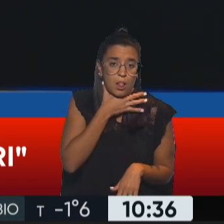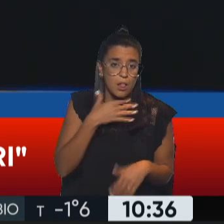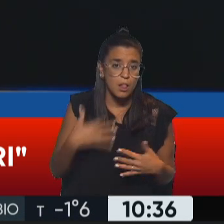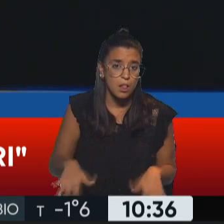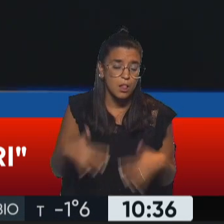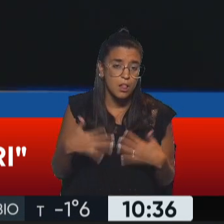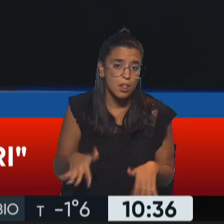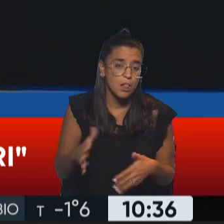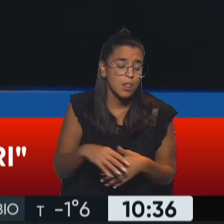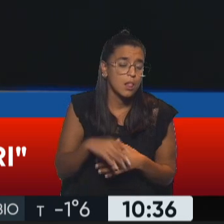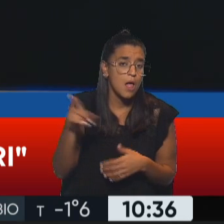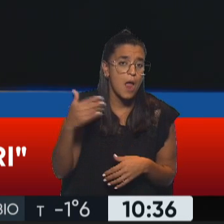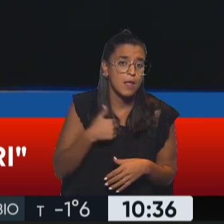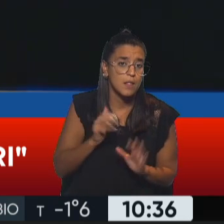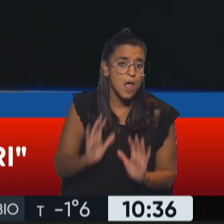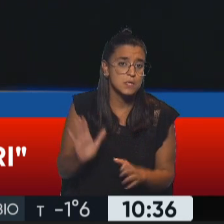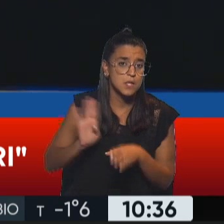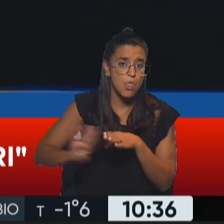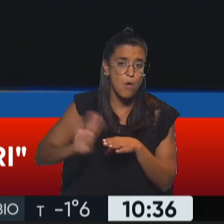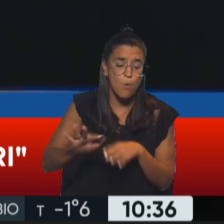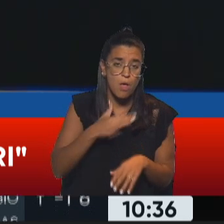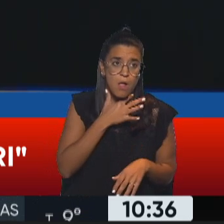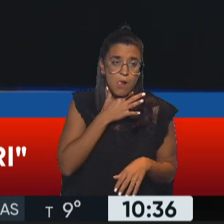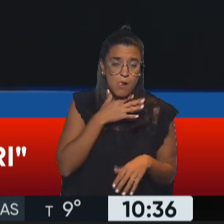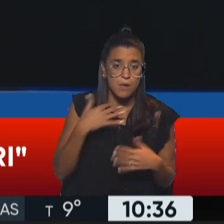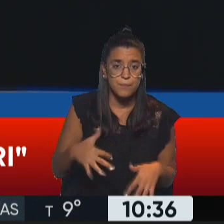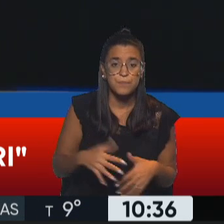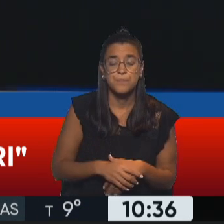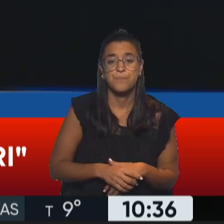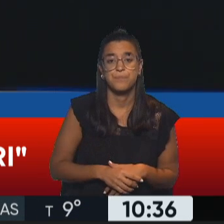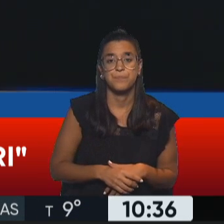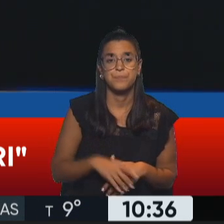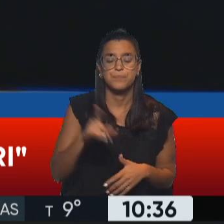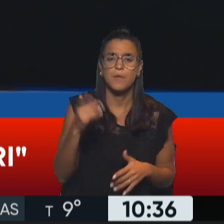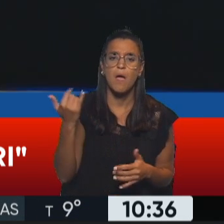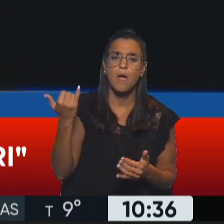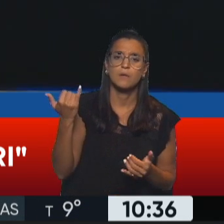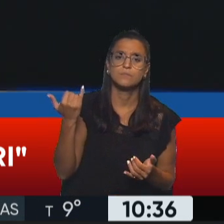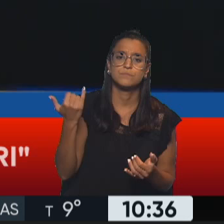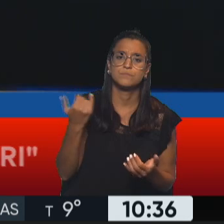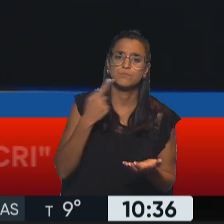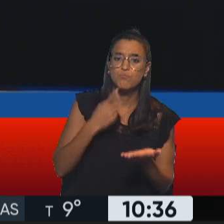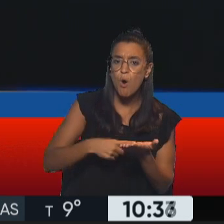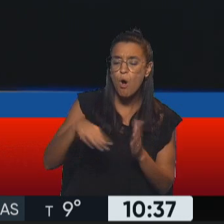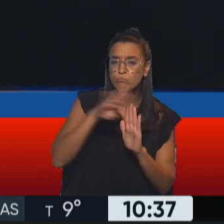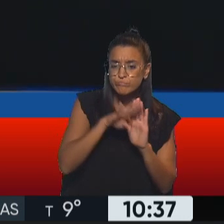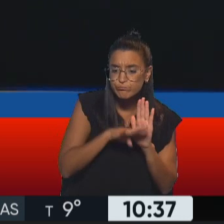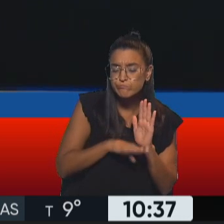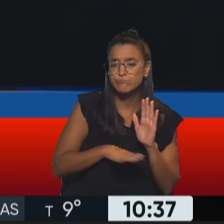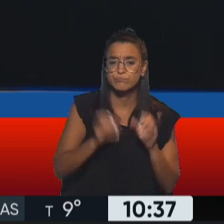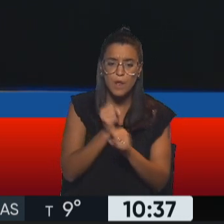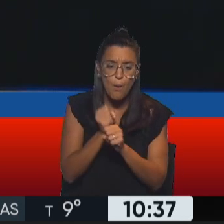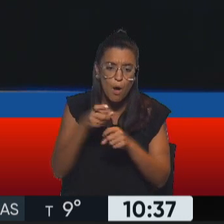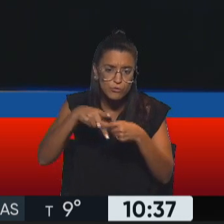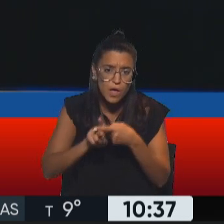que tenía la Argentina, esta deuda. Y bueno, y a partir de las indicaciones por él emanada y del trabajo